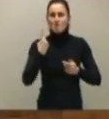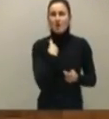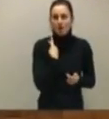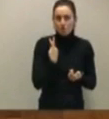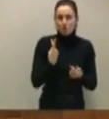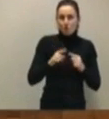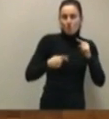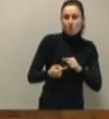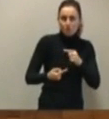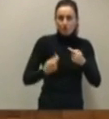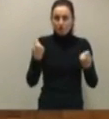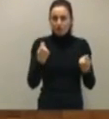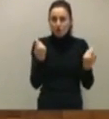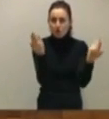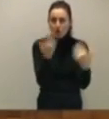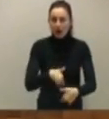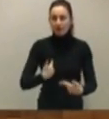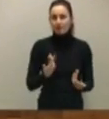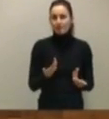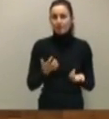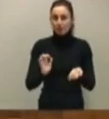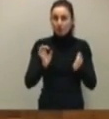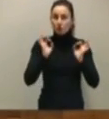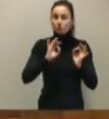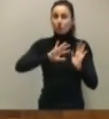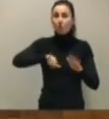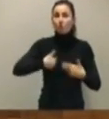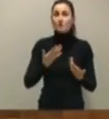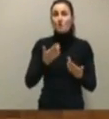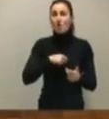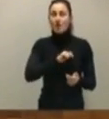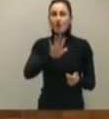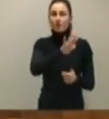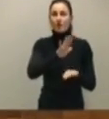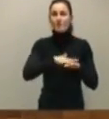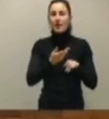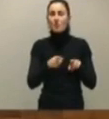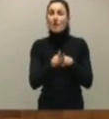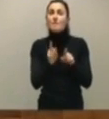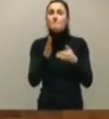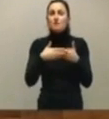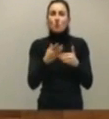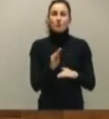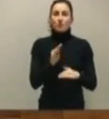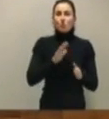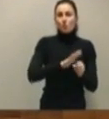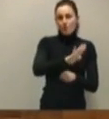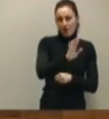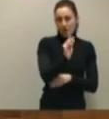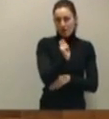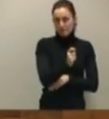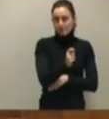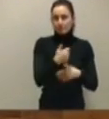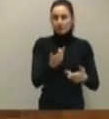de desempleo y no hay en este país una prestación última nacional que les dé cobijo. Nos